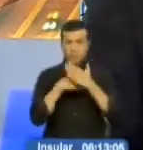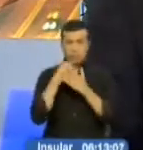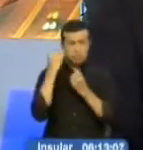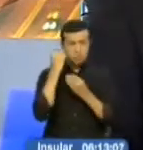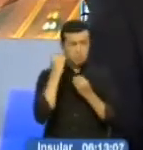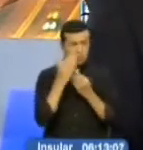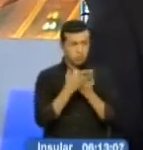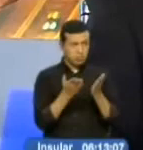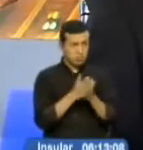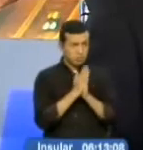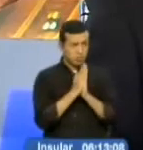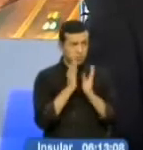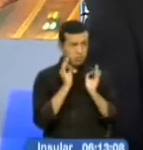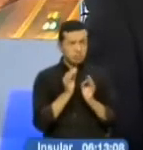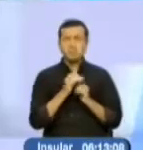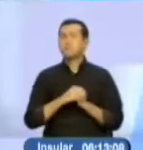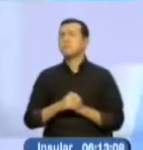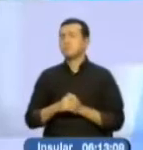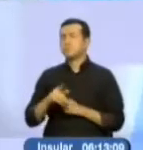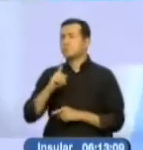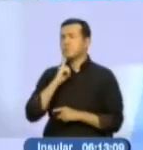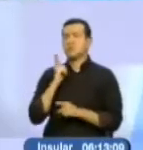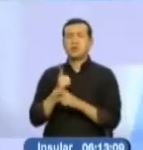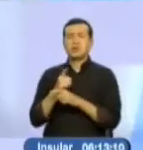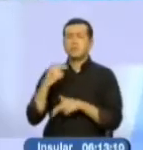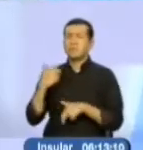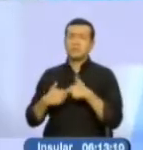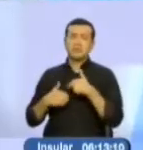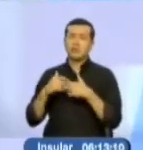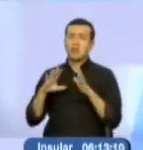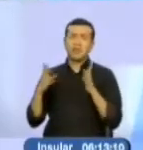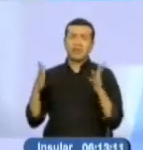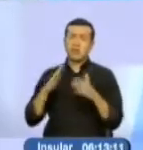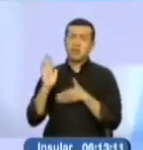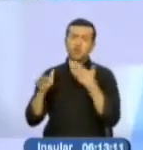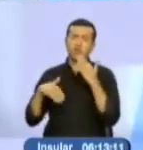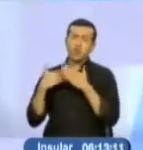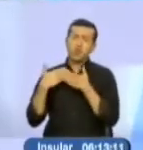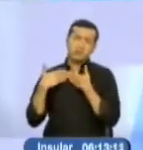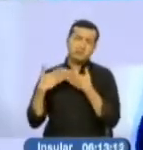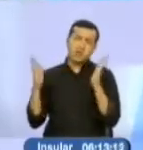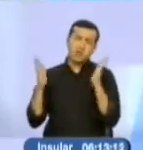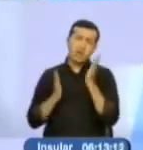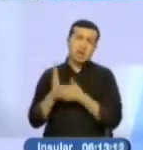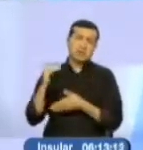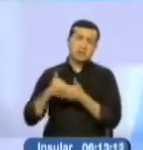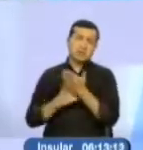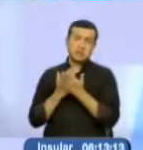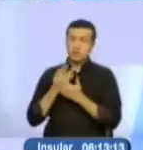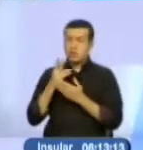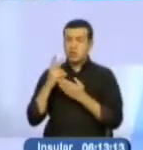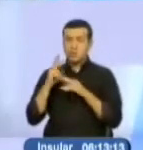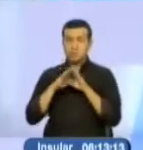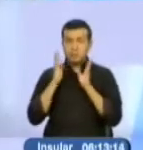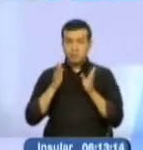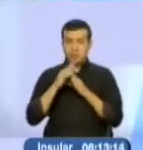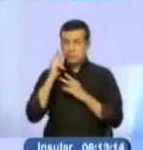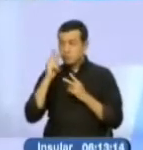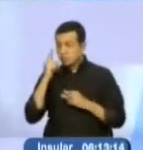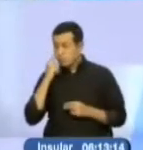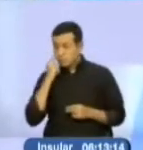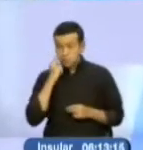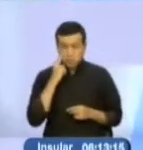que ustedes solicitan en eso no hubo ningún tipo de inconveniente se pudo circular entre las mesas que realizaban el